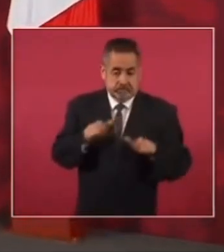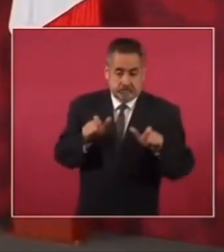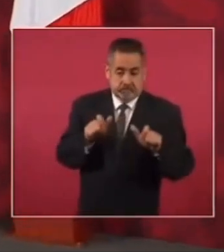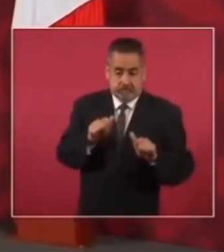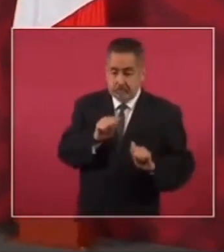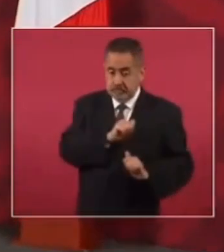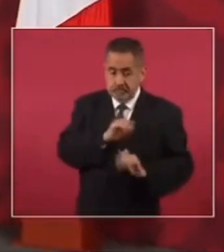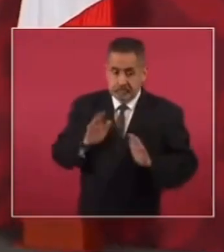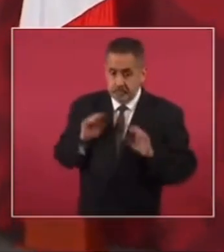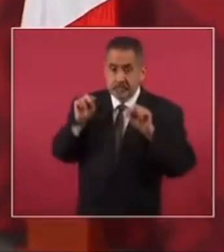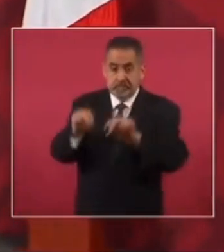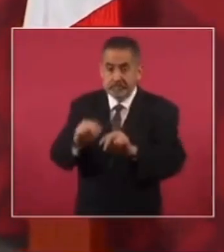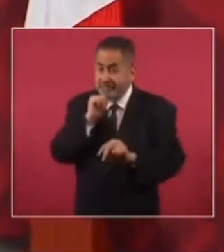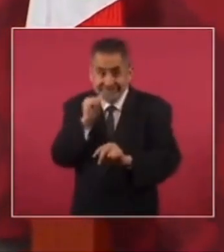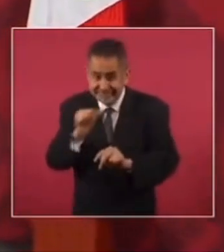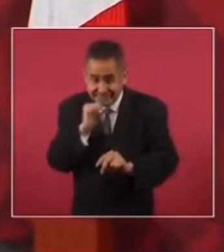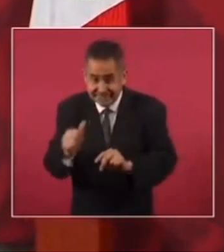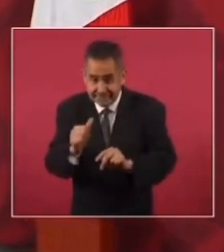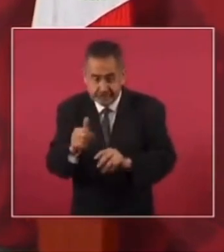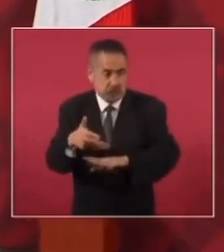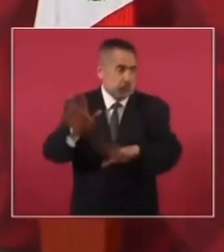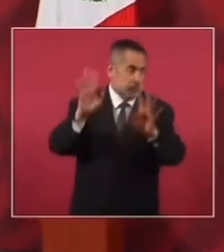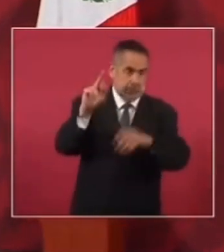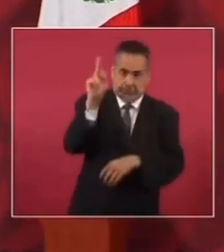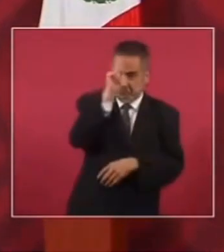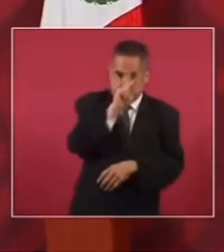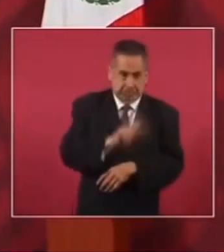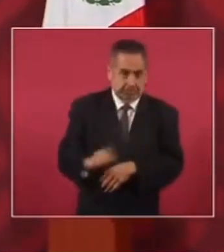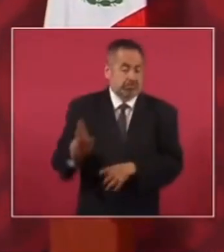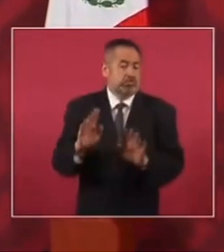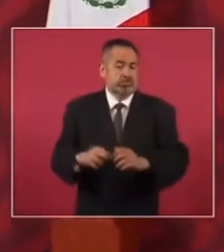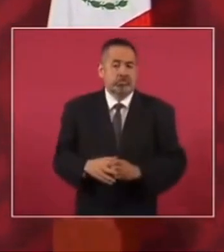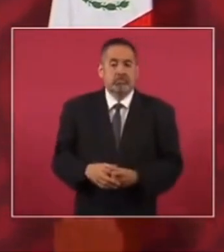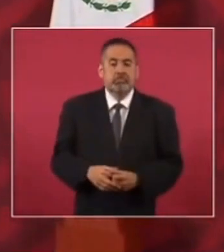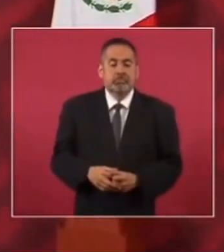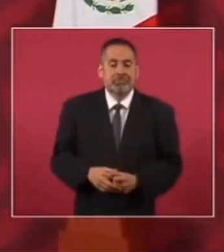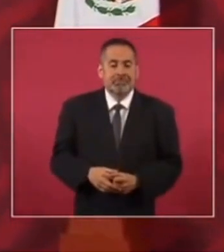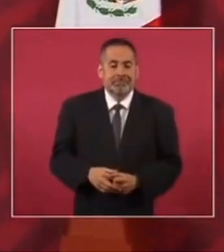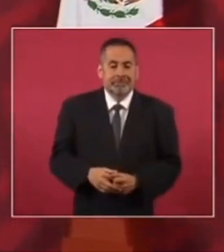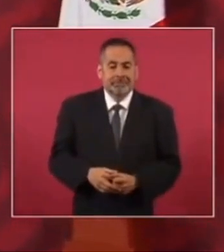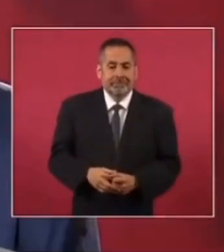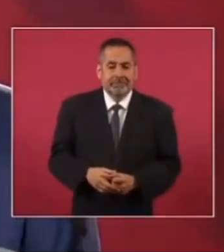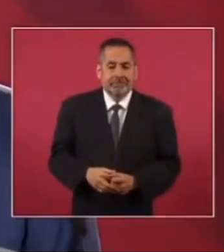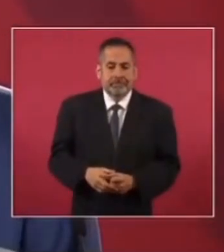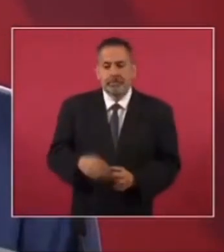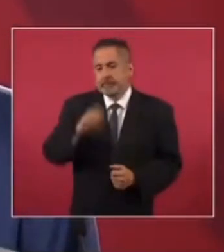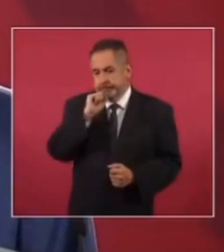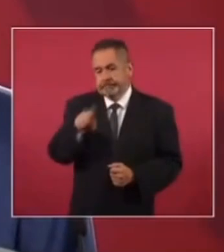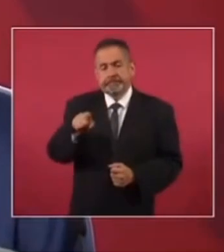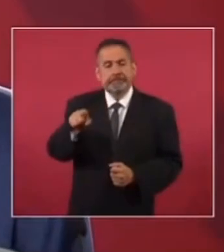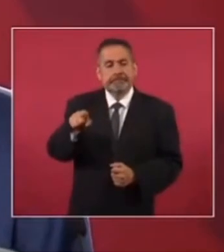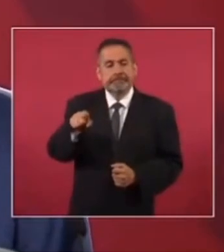que el ejército siga en las calles, la Marina, la Guardia Nacional? ¿Qué es lo que esconden? ¿Acaso quieren que